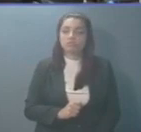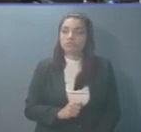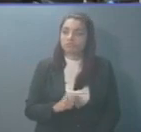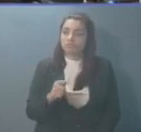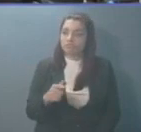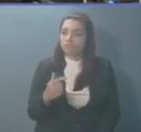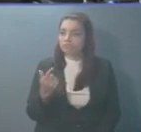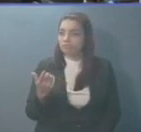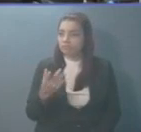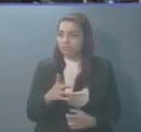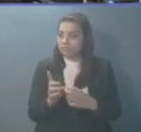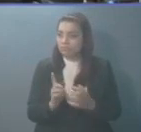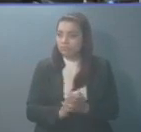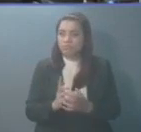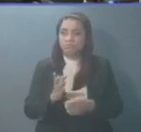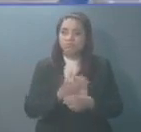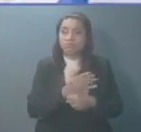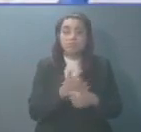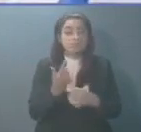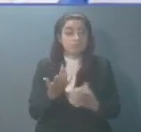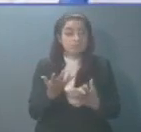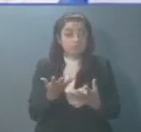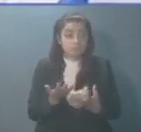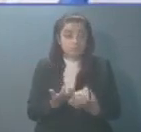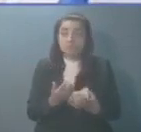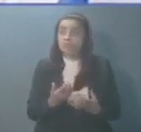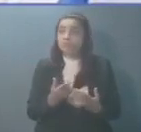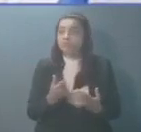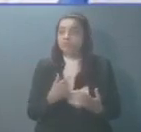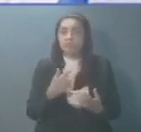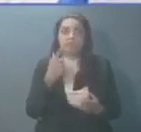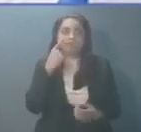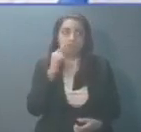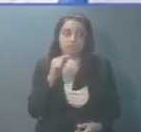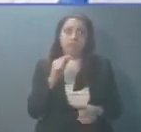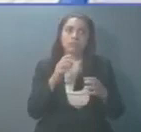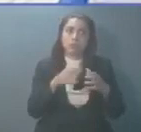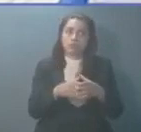los quieren sorprender con esta comisión.